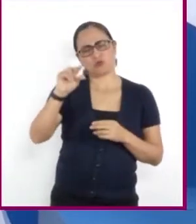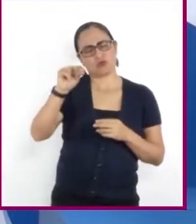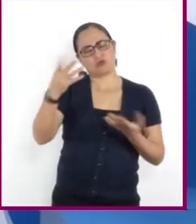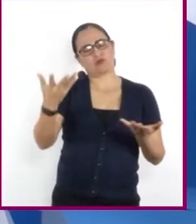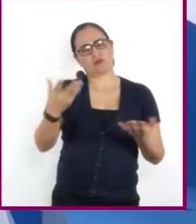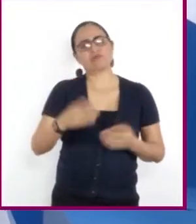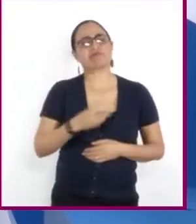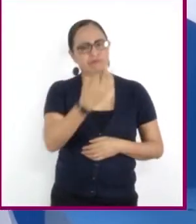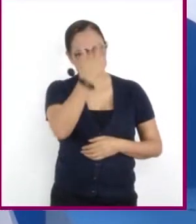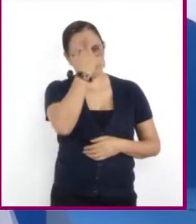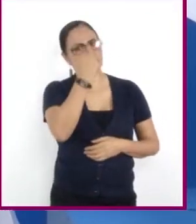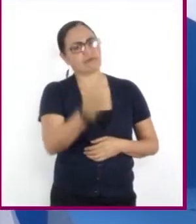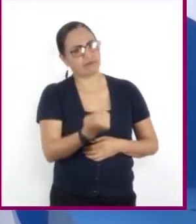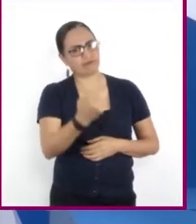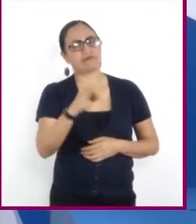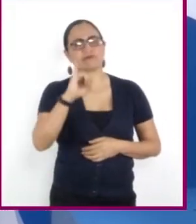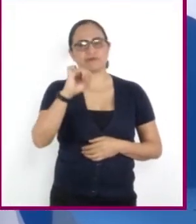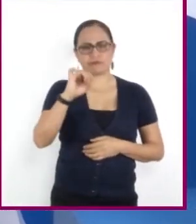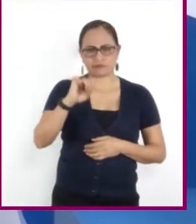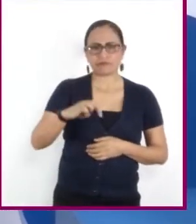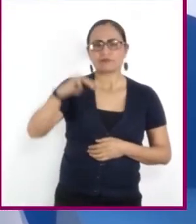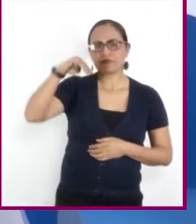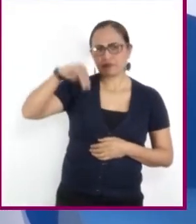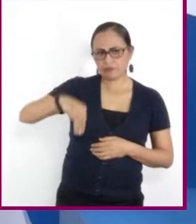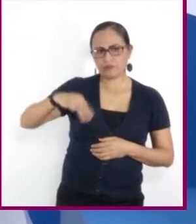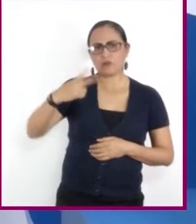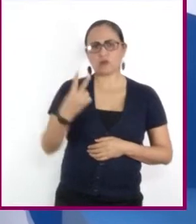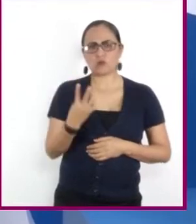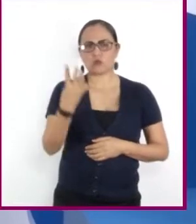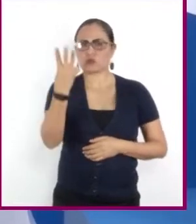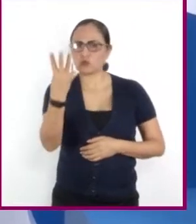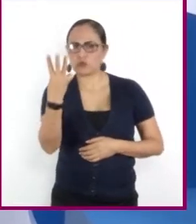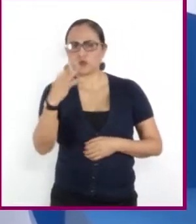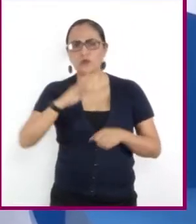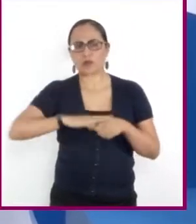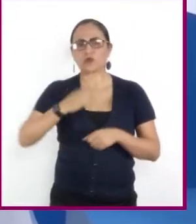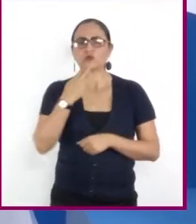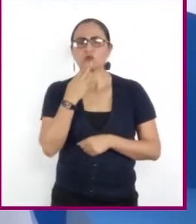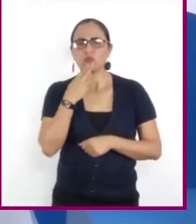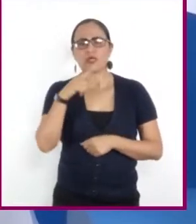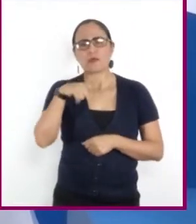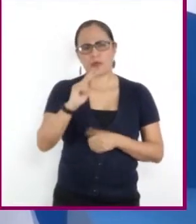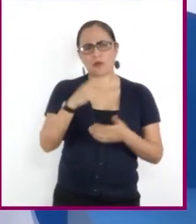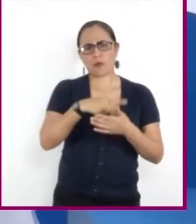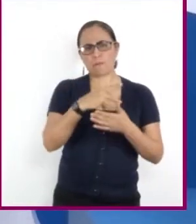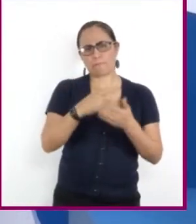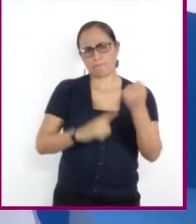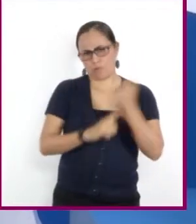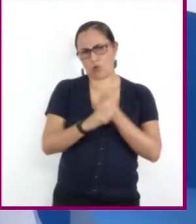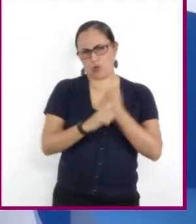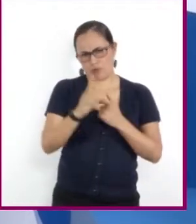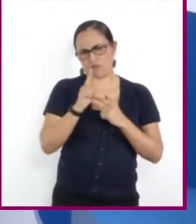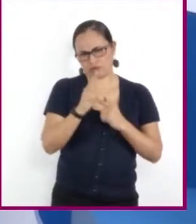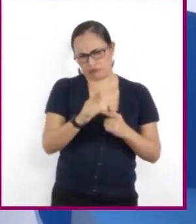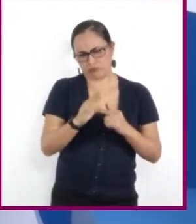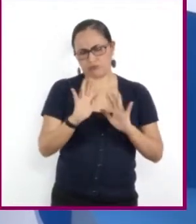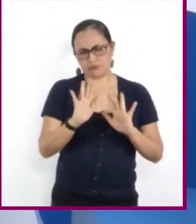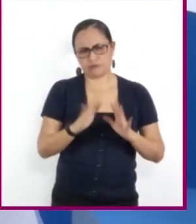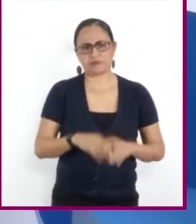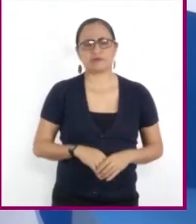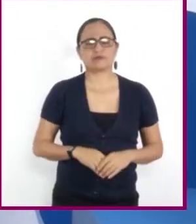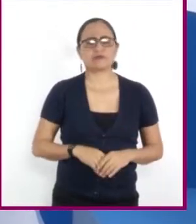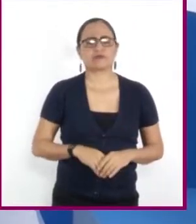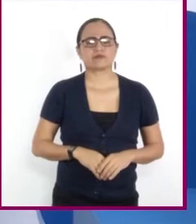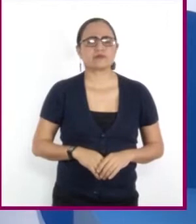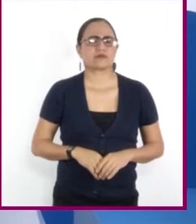Enrique. Esta unidad de medida es la más utilizada, pero continuemos con nuestro problema. Perfecto.